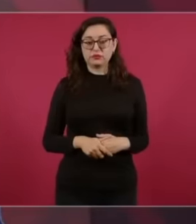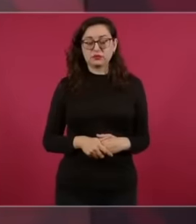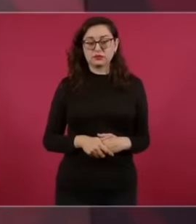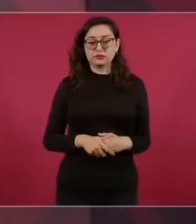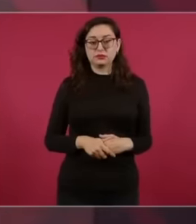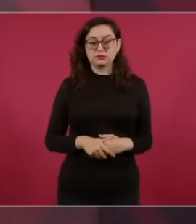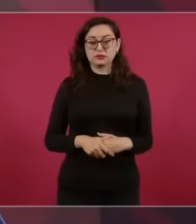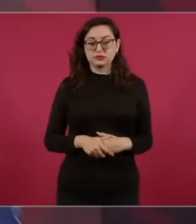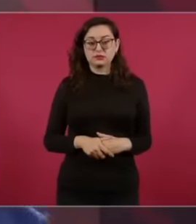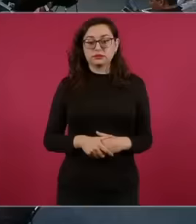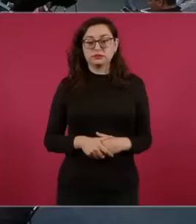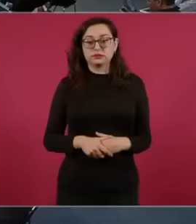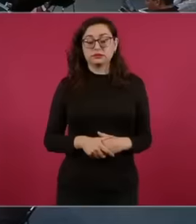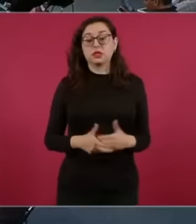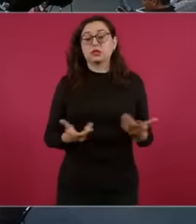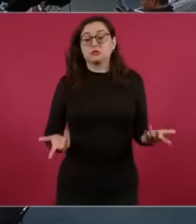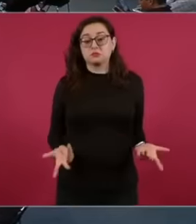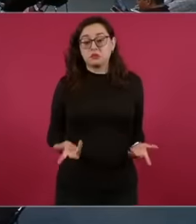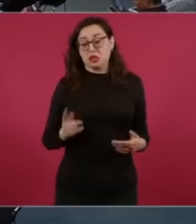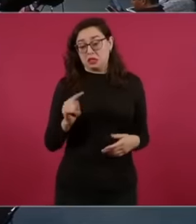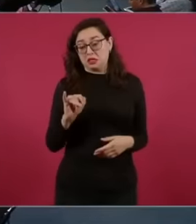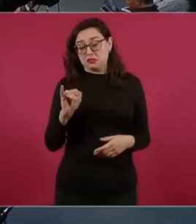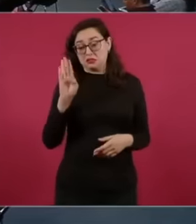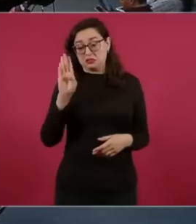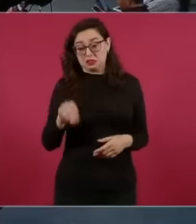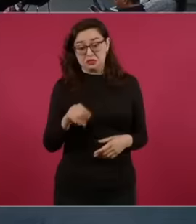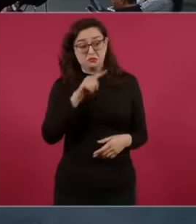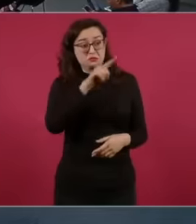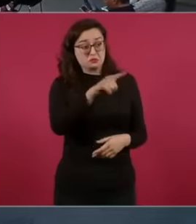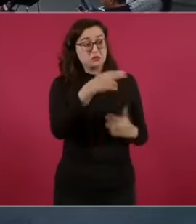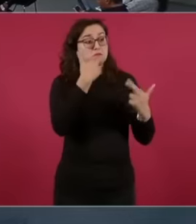después que nos conteste Tim Golden,